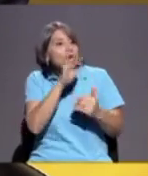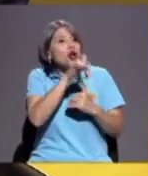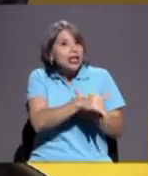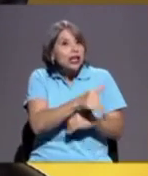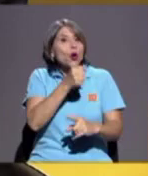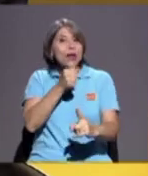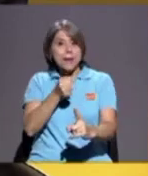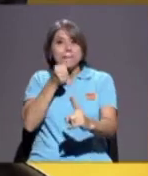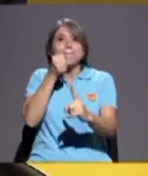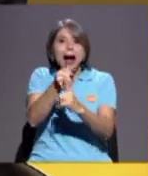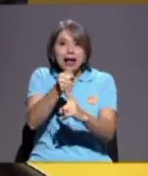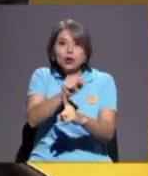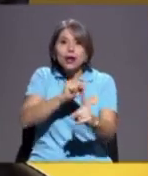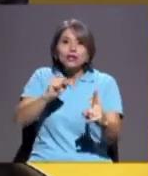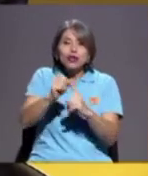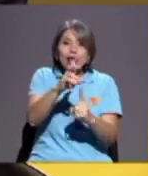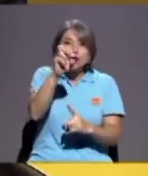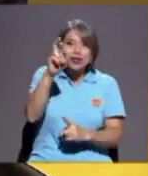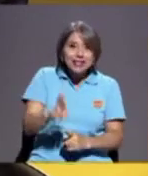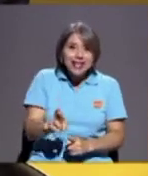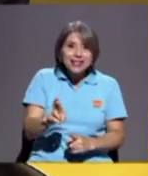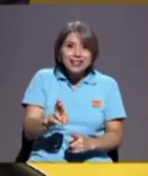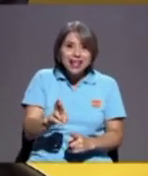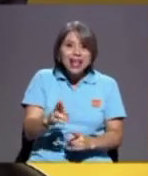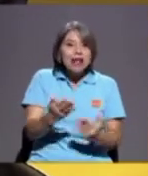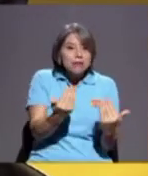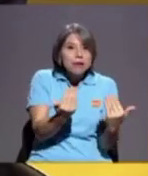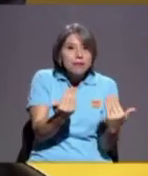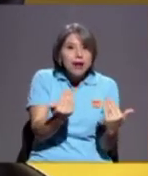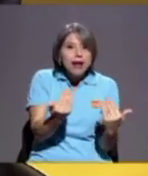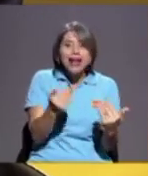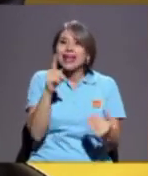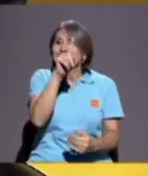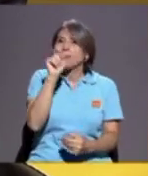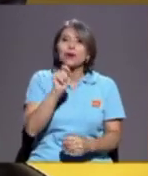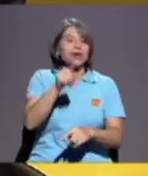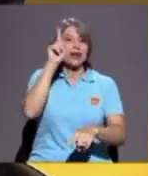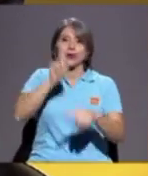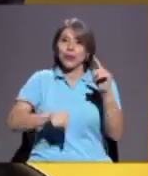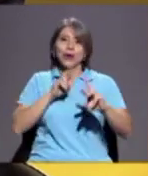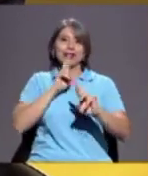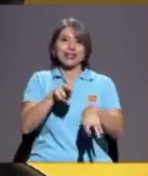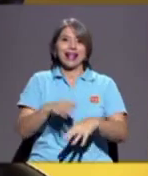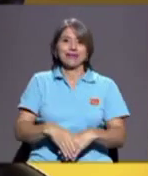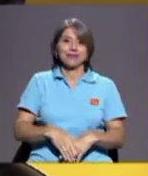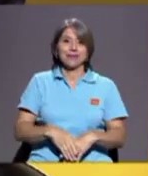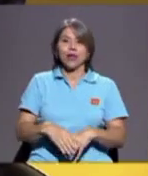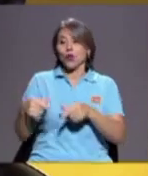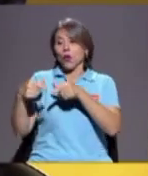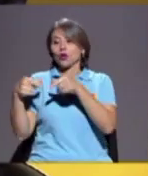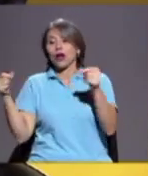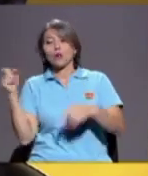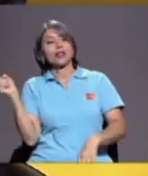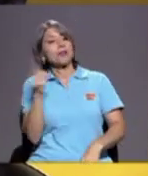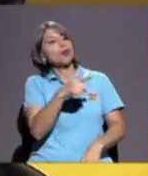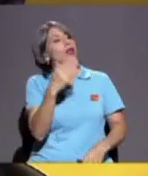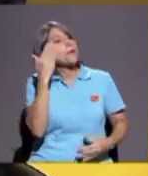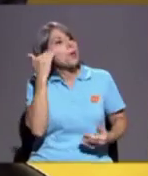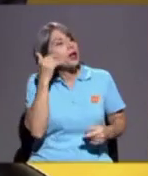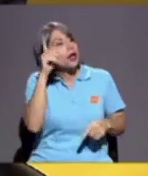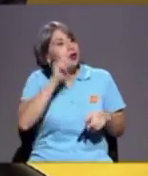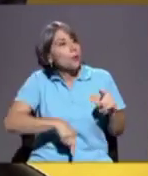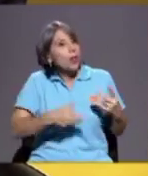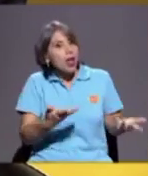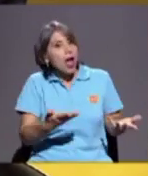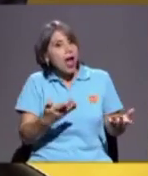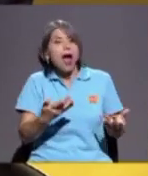en la sociedad costarricense o en su crecimiento? Esa pregunta no se podía contestar. Y cuando el japonés pregunta, ¿y por qué no se podía